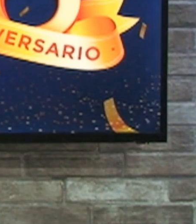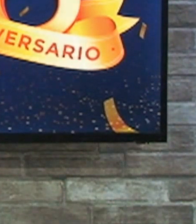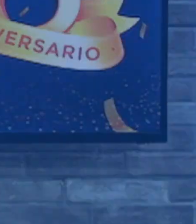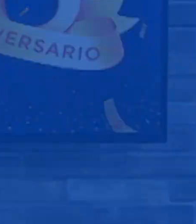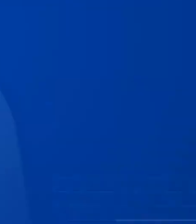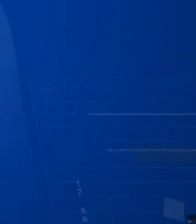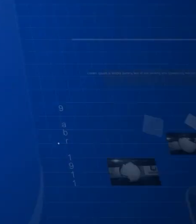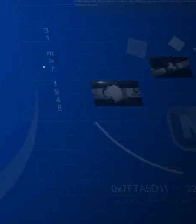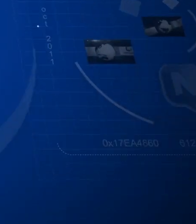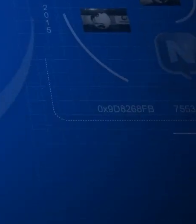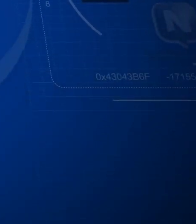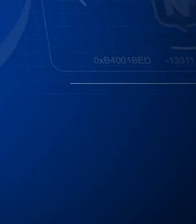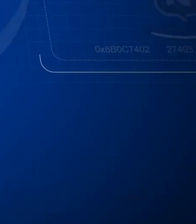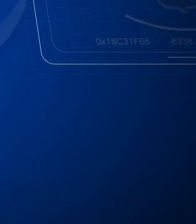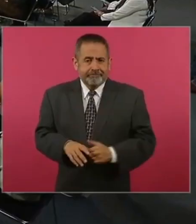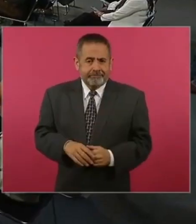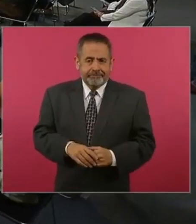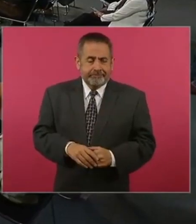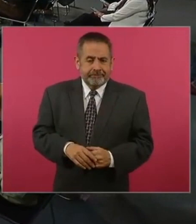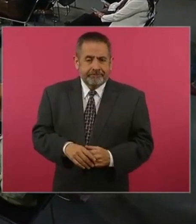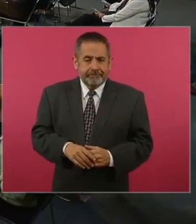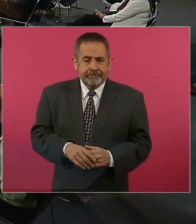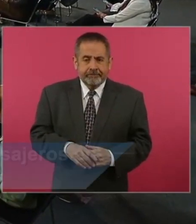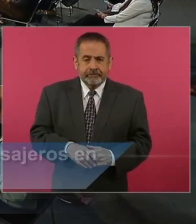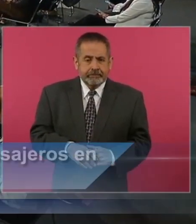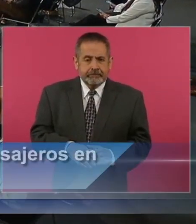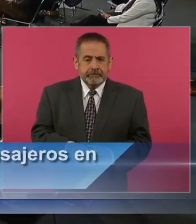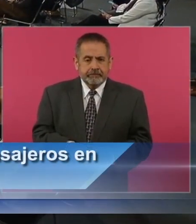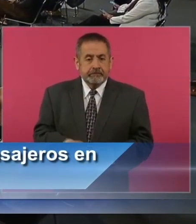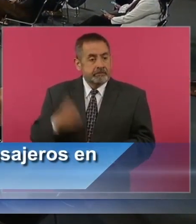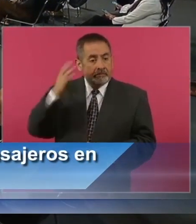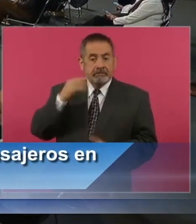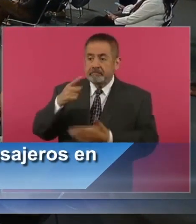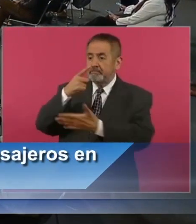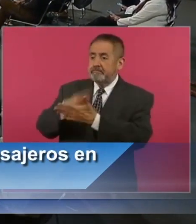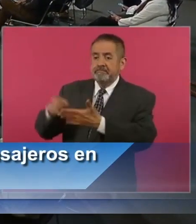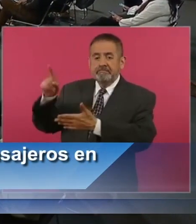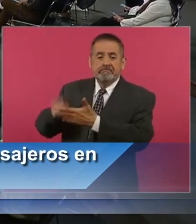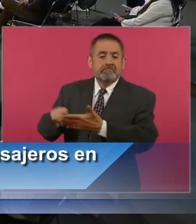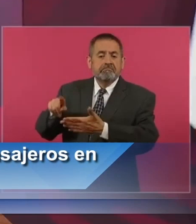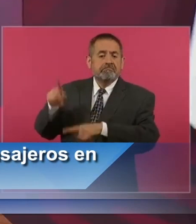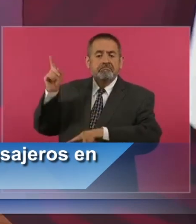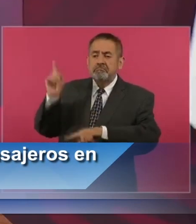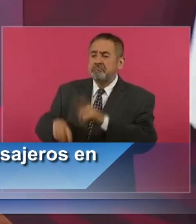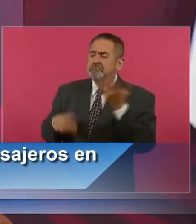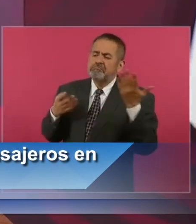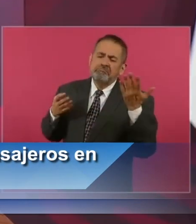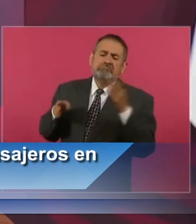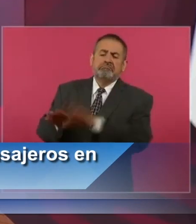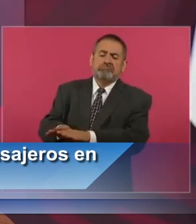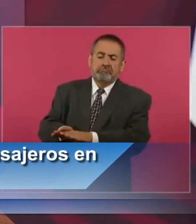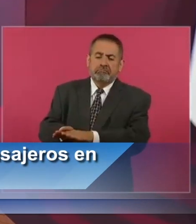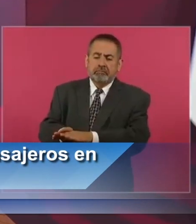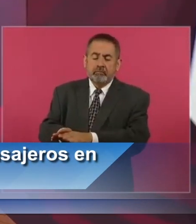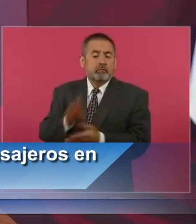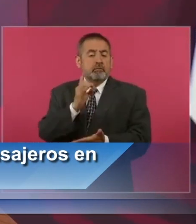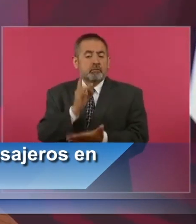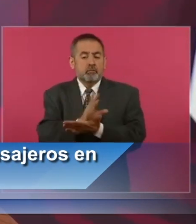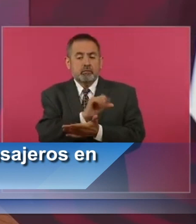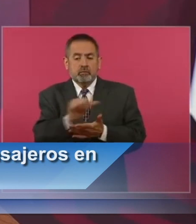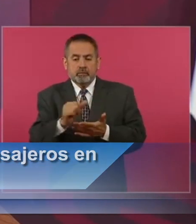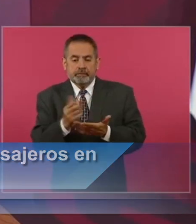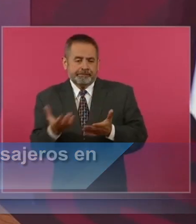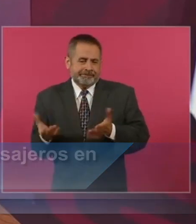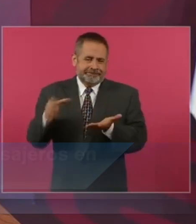Potosí durante la mañanera del día de hoy el presidente Andrés Manuel López Obrador hizo un llamado